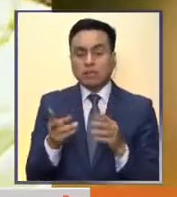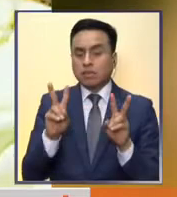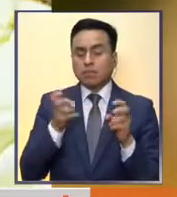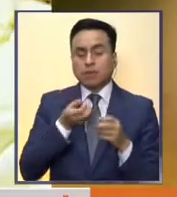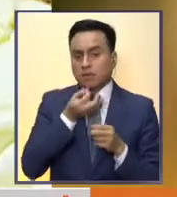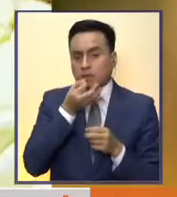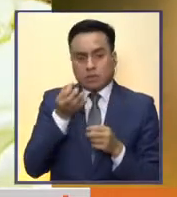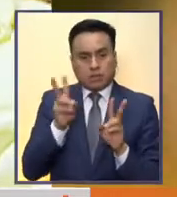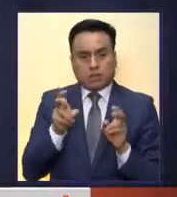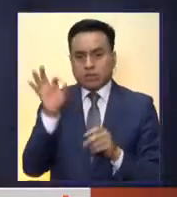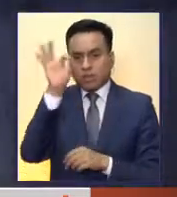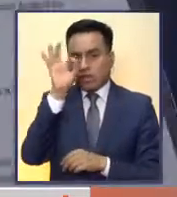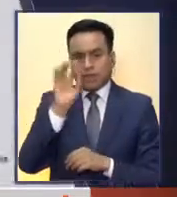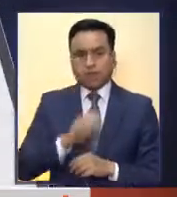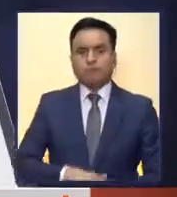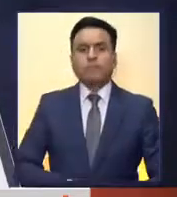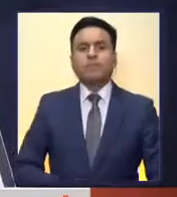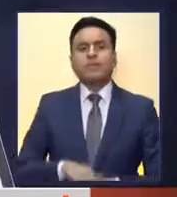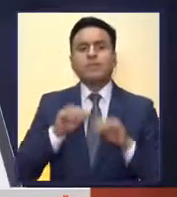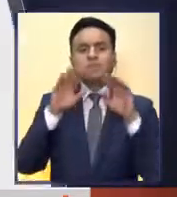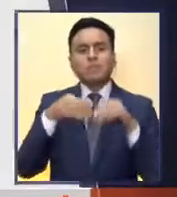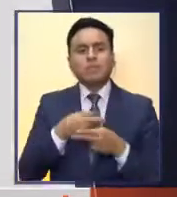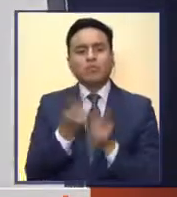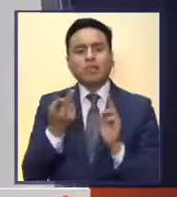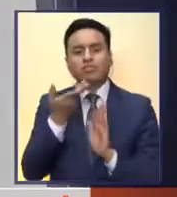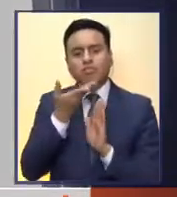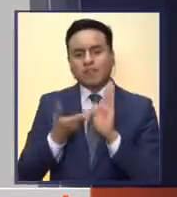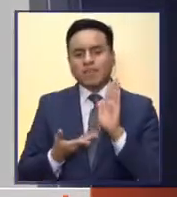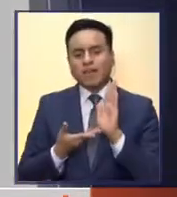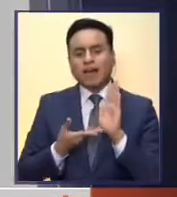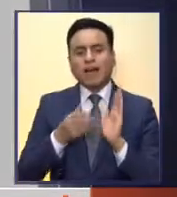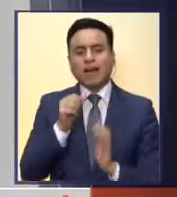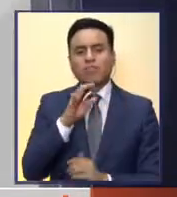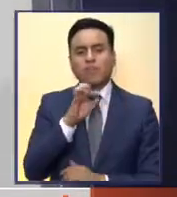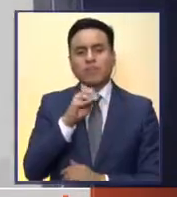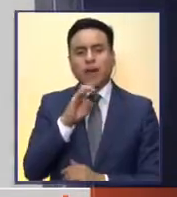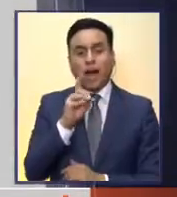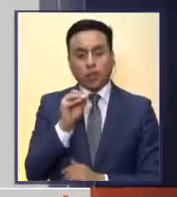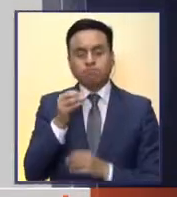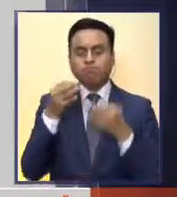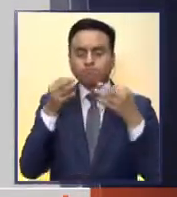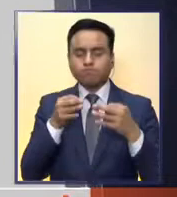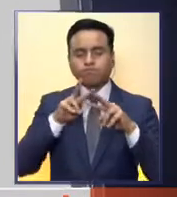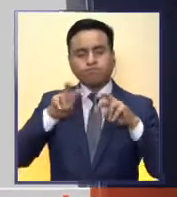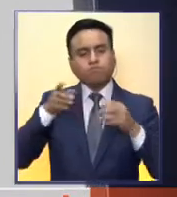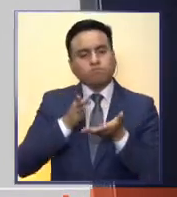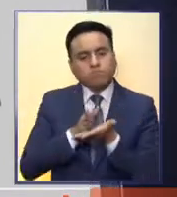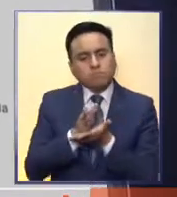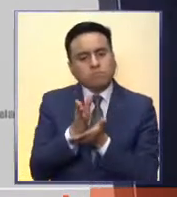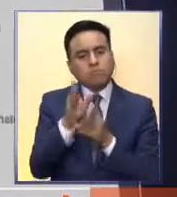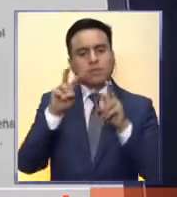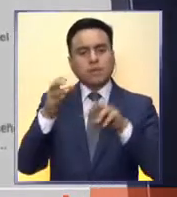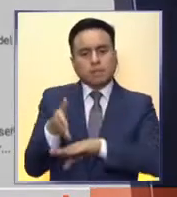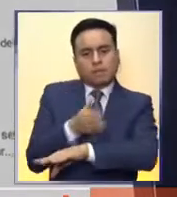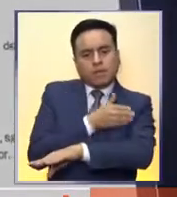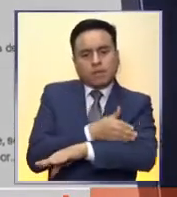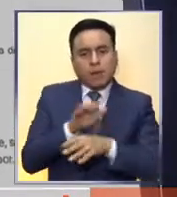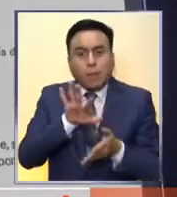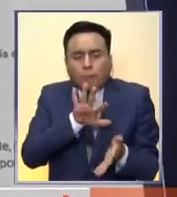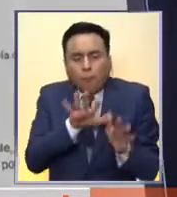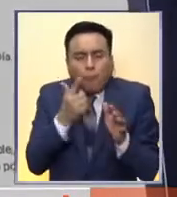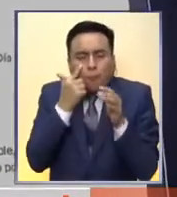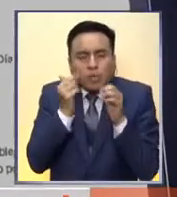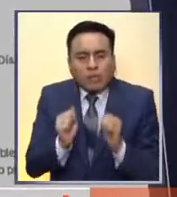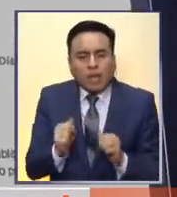tema este sábado. En la misma publicación emitida por el arzobispado, se confirmó el inicio de una investigación previa por posible abuso